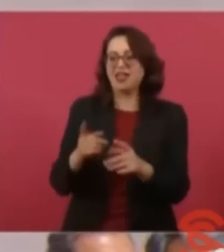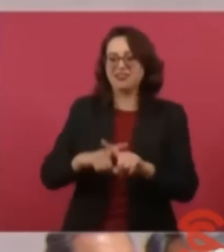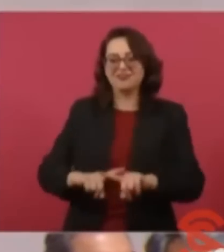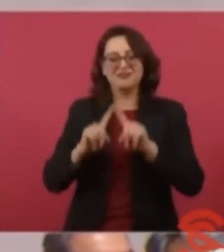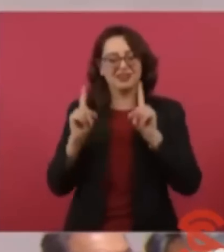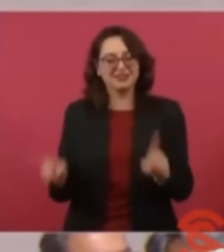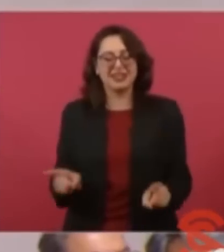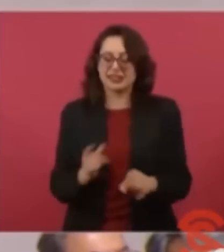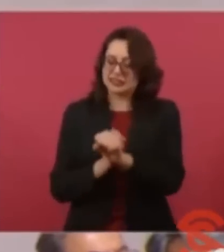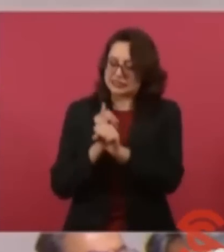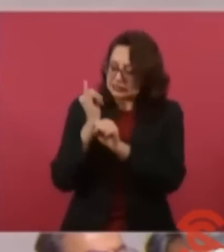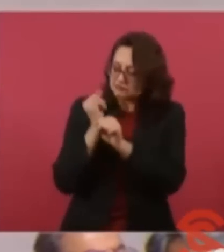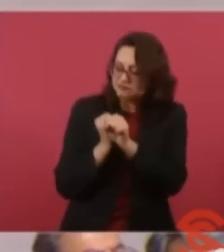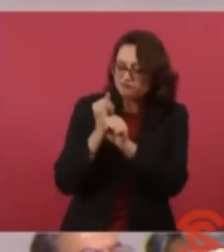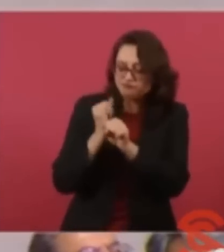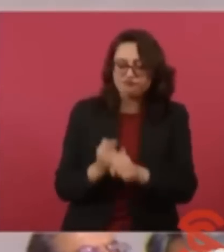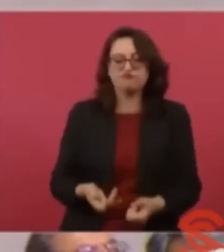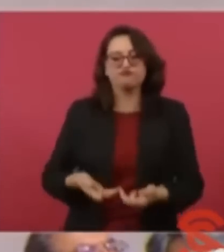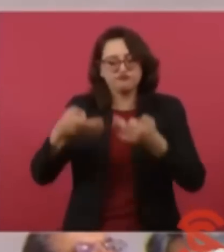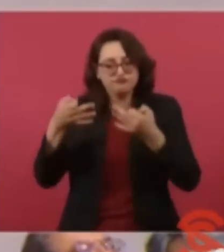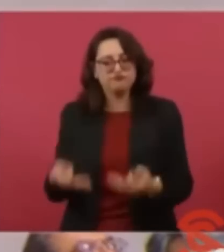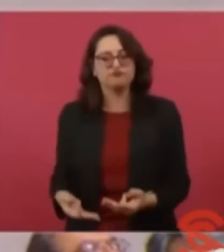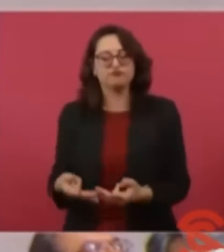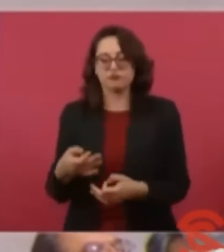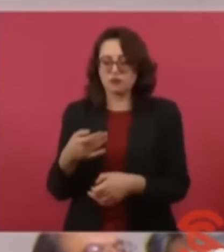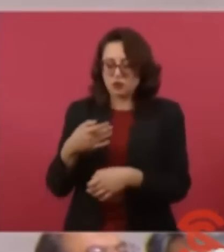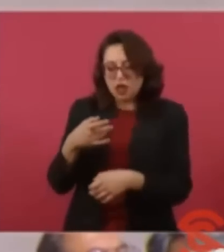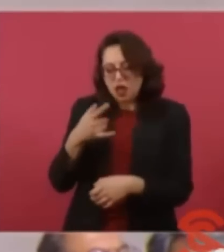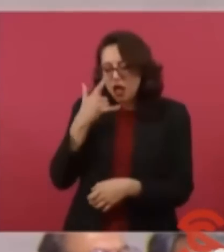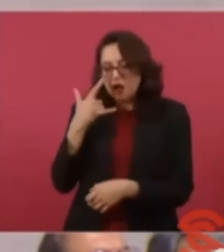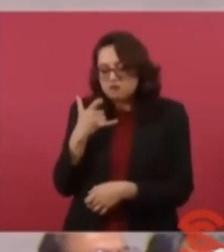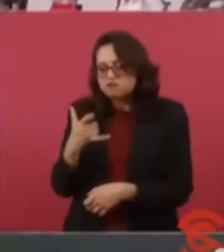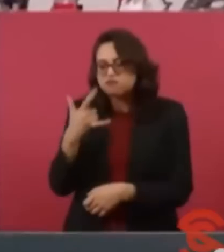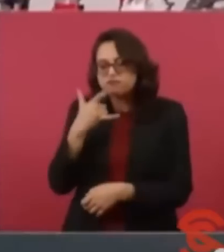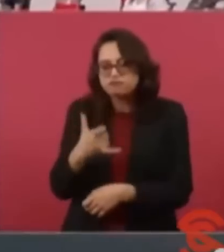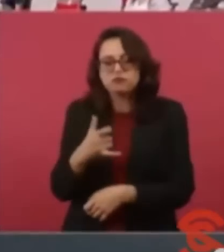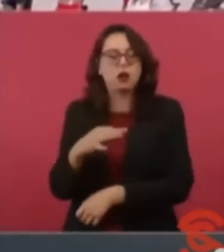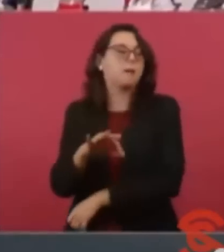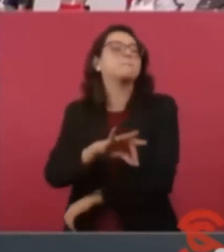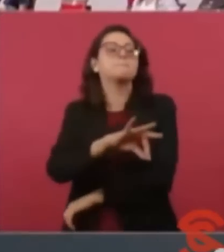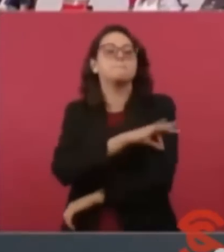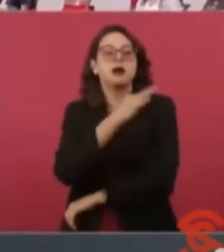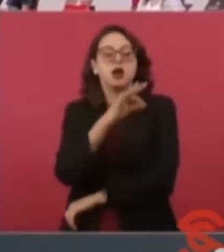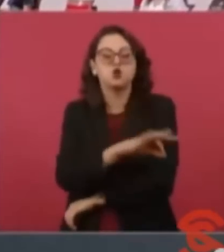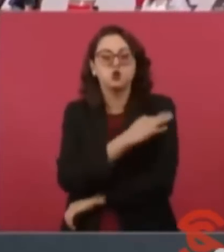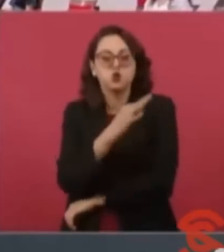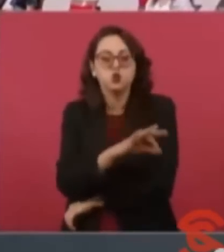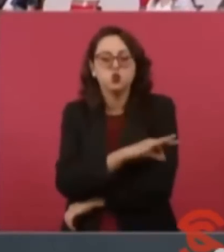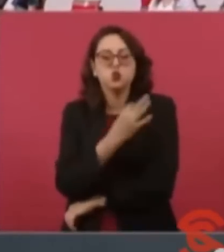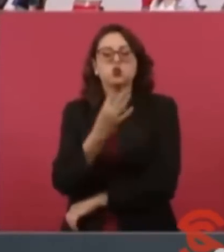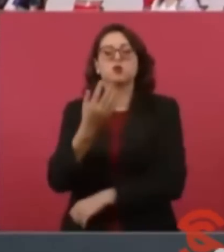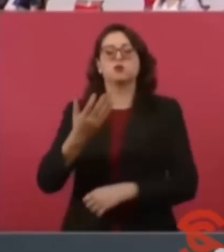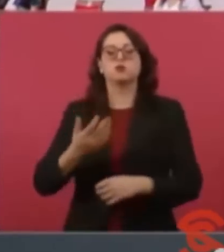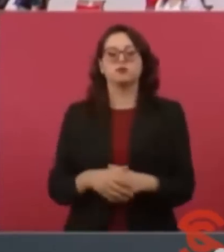investigación para descubrir vacunas, para